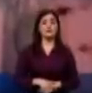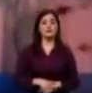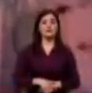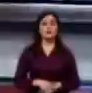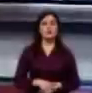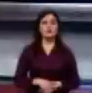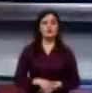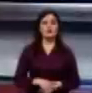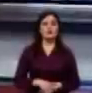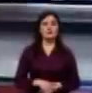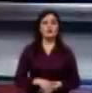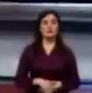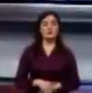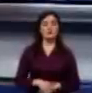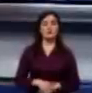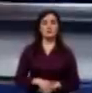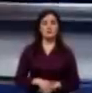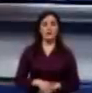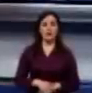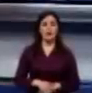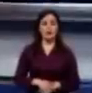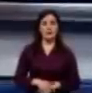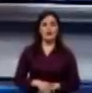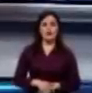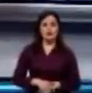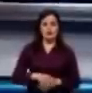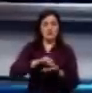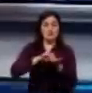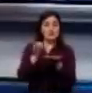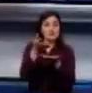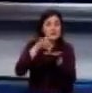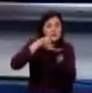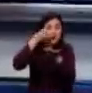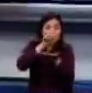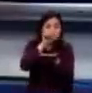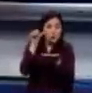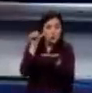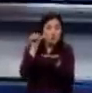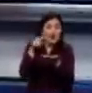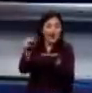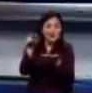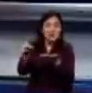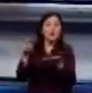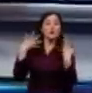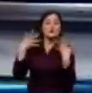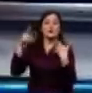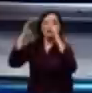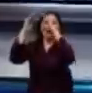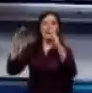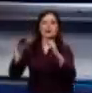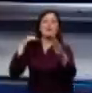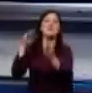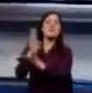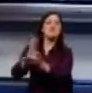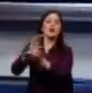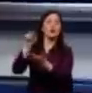horas. Más de 50.000 dosis de cocaína fueron encontradas en una casa del suburbio de Guayaquil. La vivienda tenía una